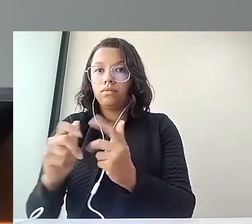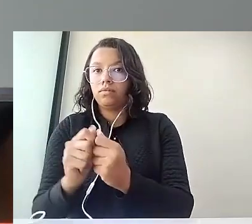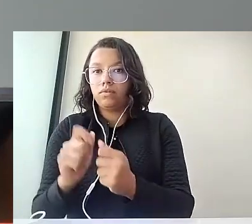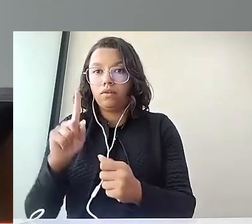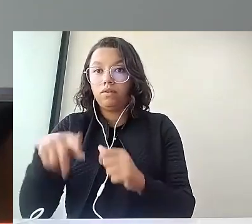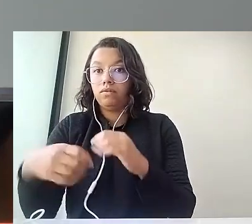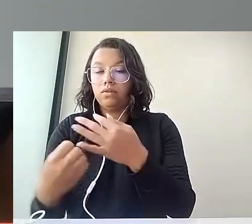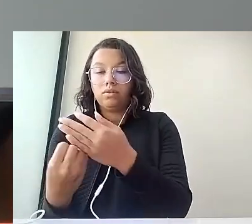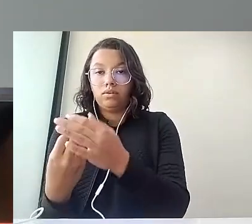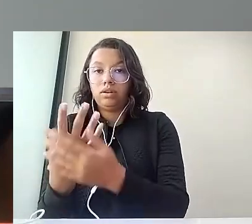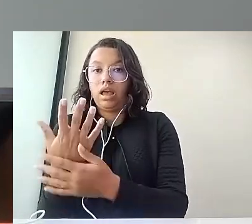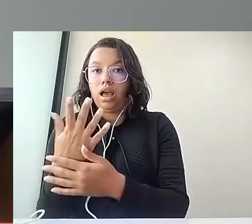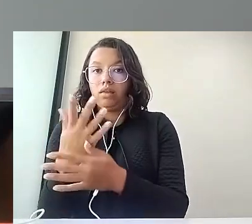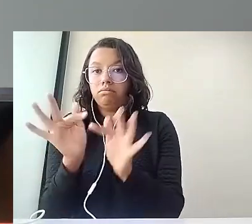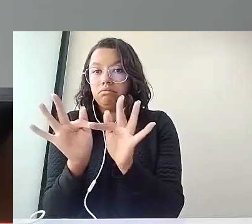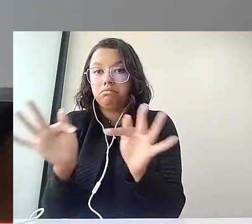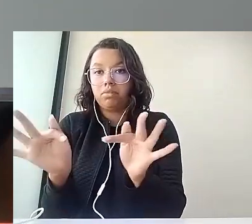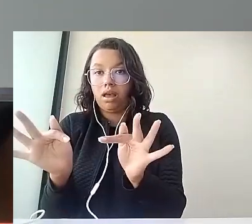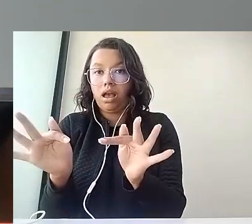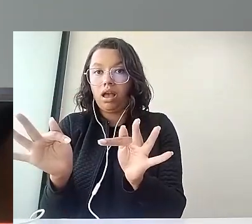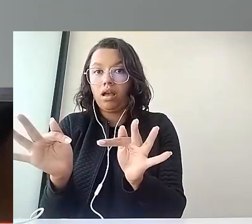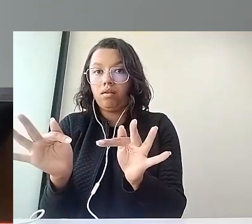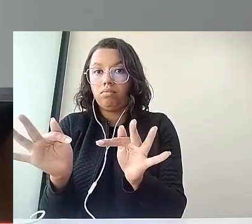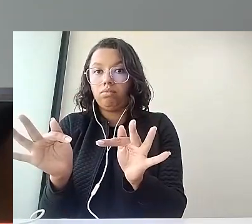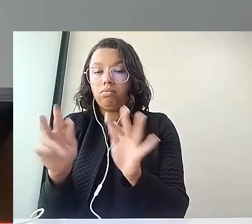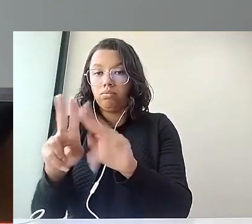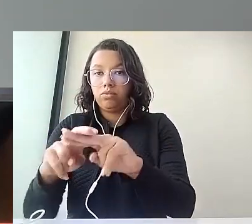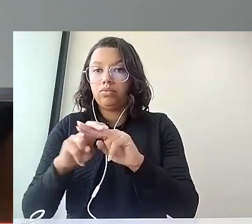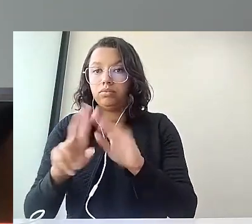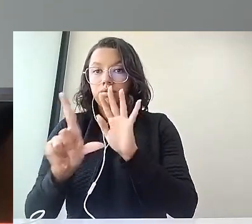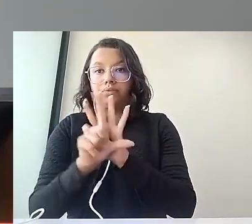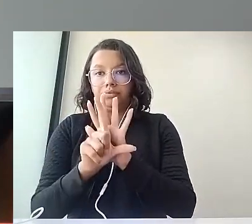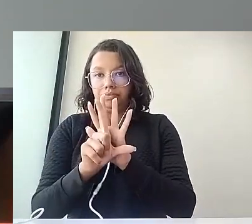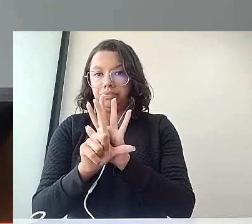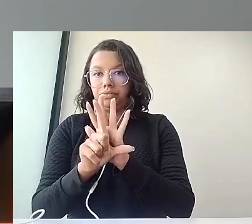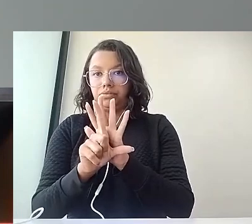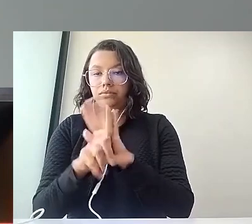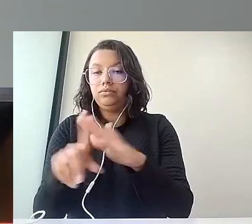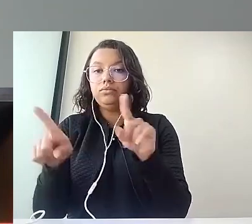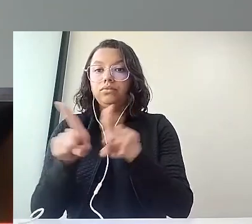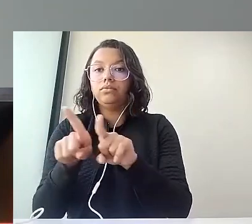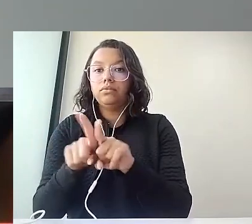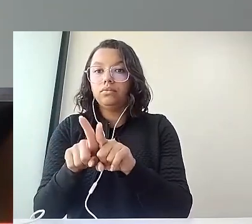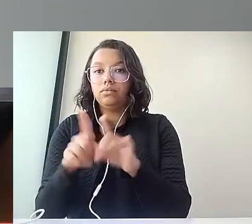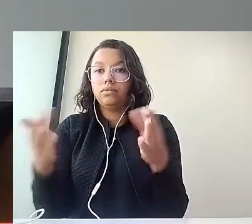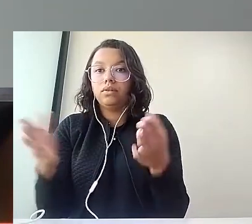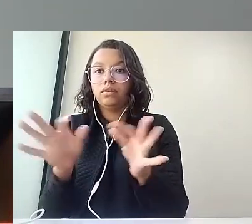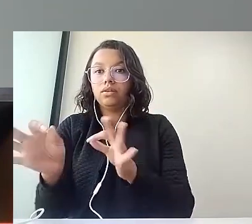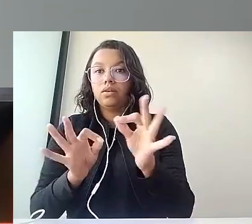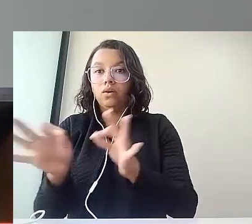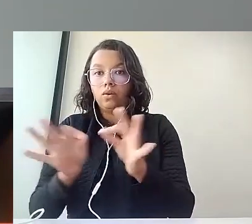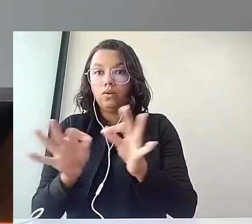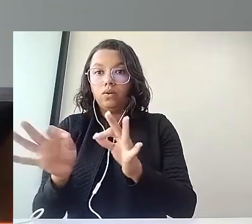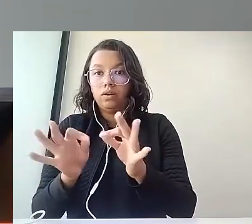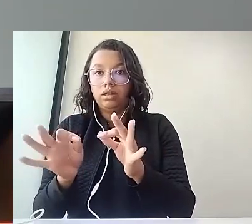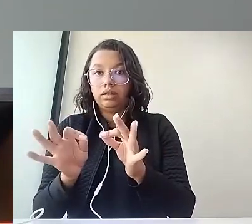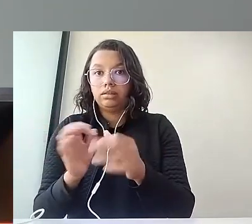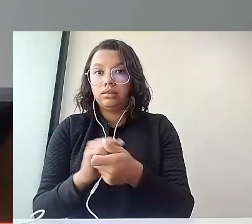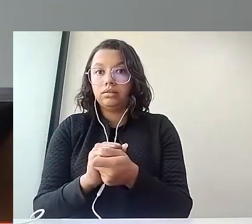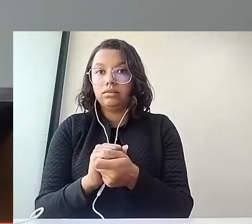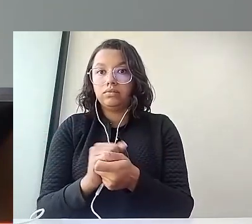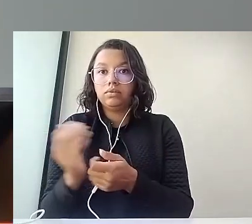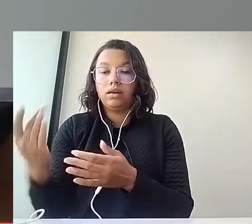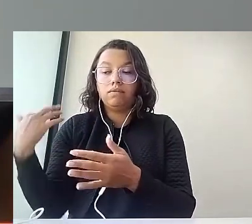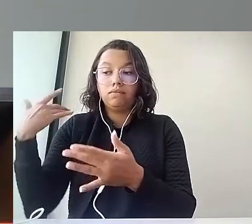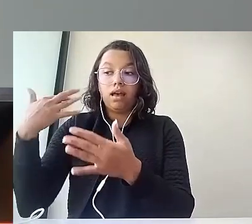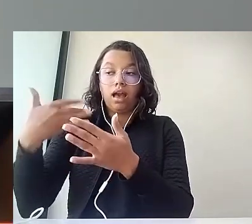establecido simplemente por la ley. También nuestra organización jurisdiccional viene de la ley